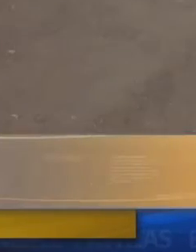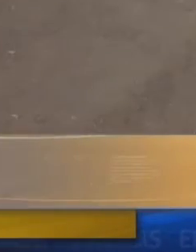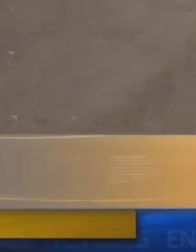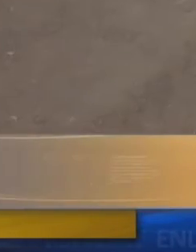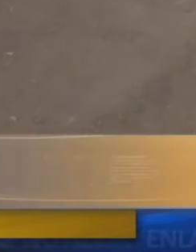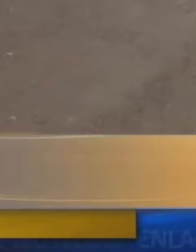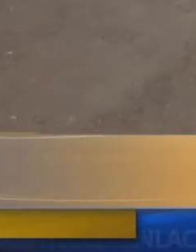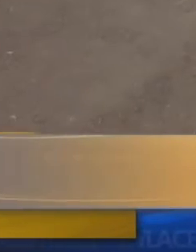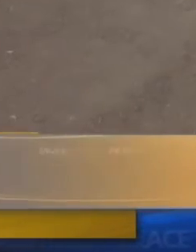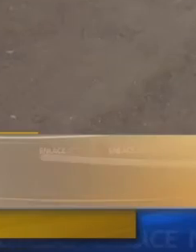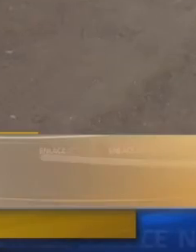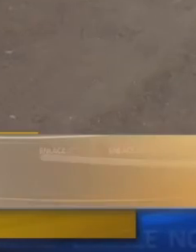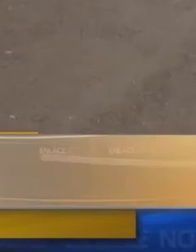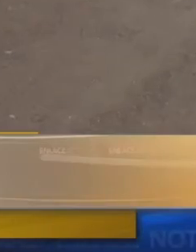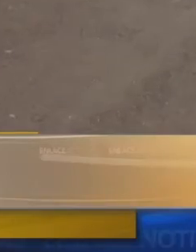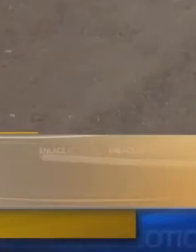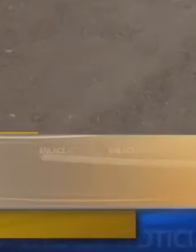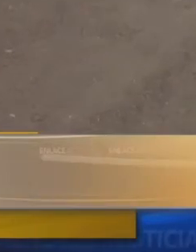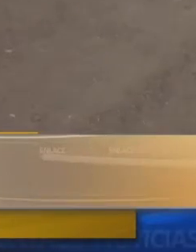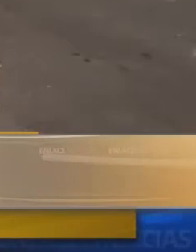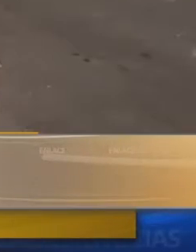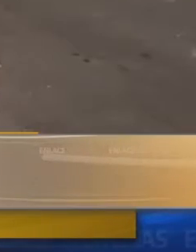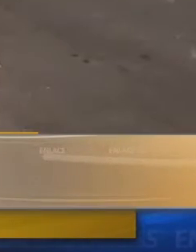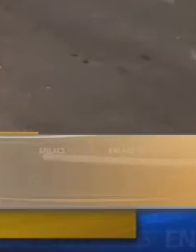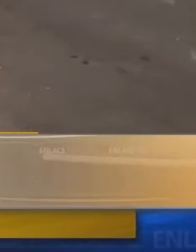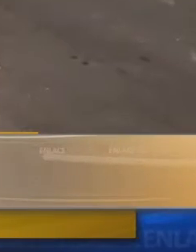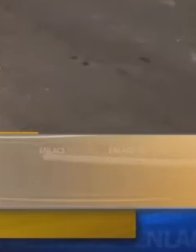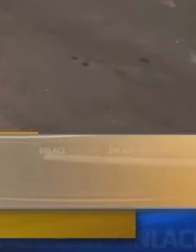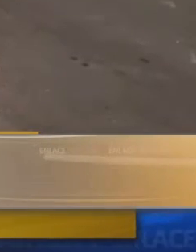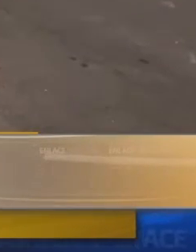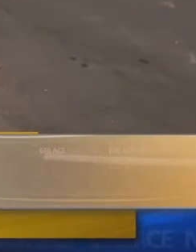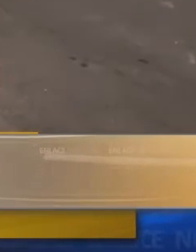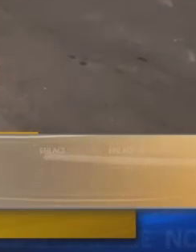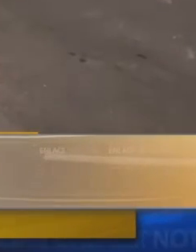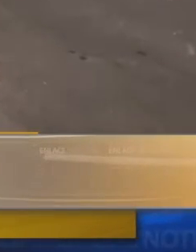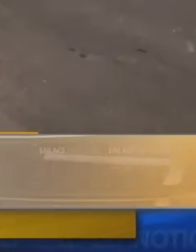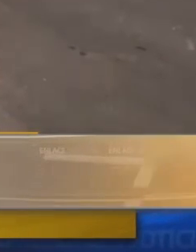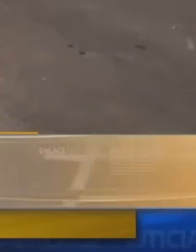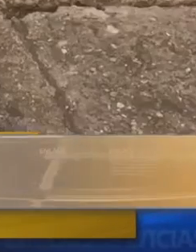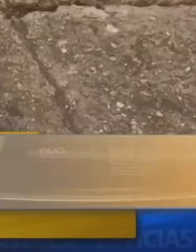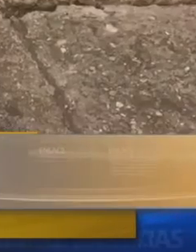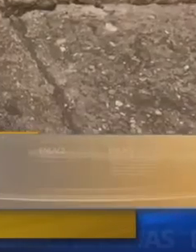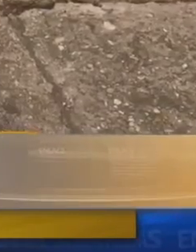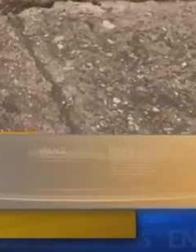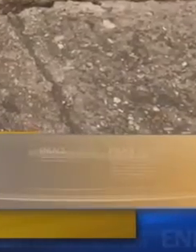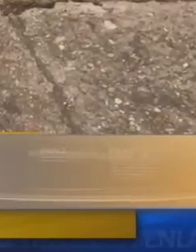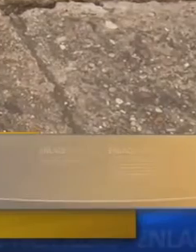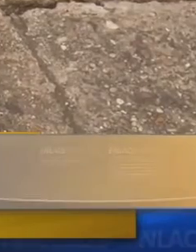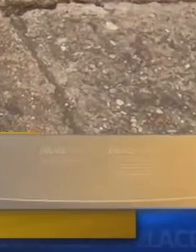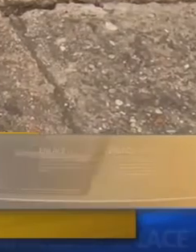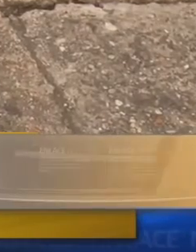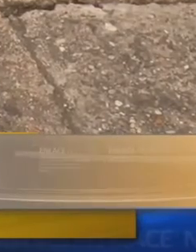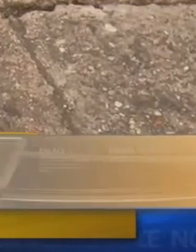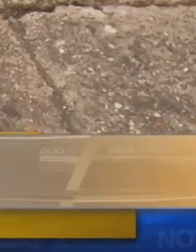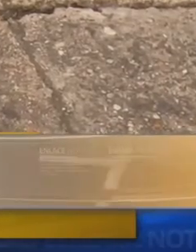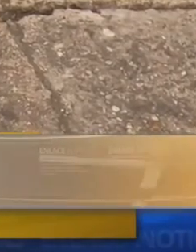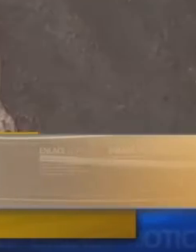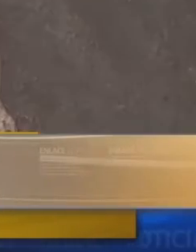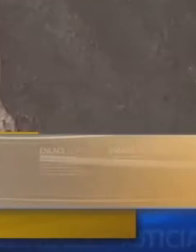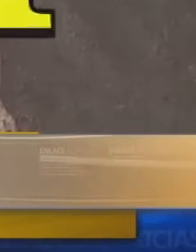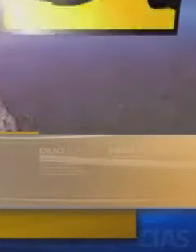Habitantes de un sector del barrio El Parnaso decidieron cerrar vía principal por alcantarillas que se encuentran sin tapa y generan un riesgo para la comunidad. Secretaría